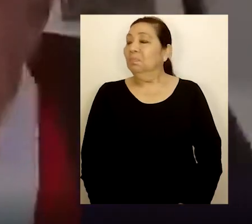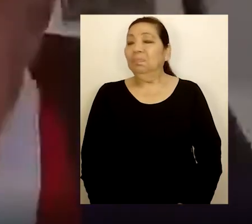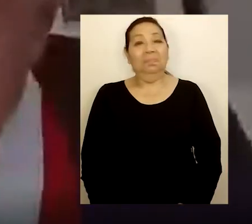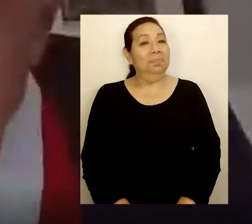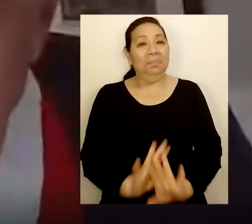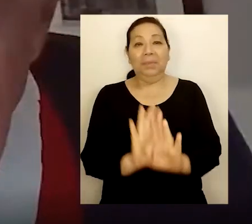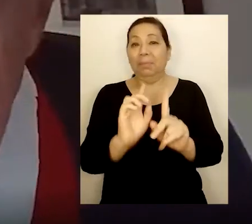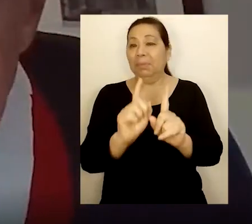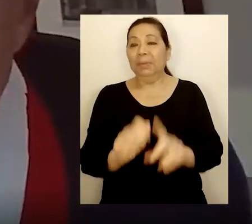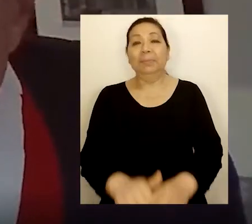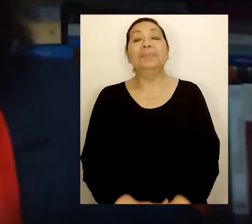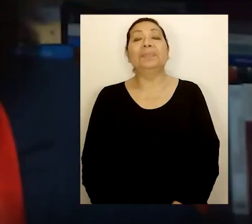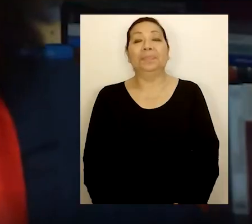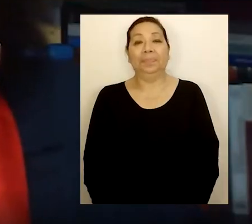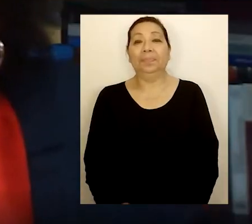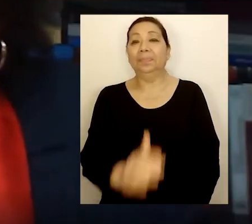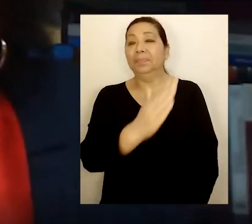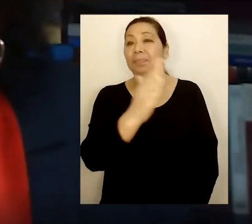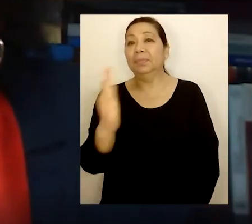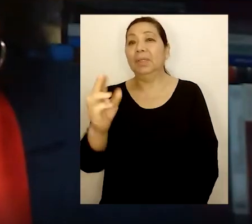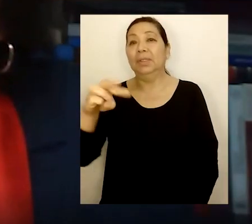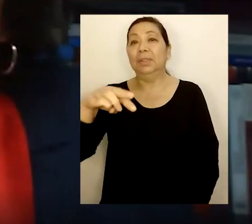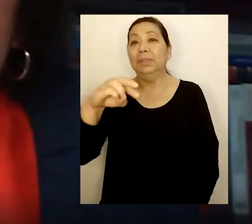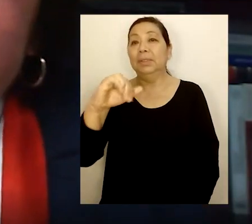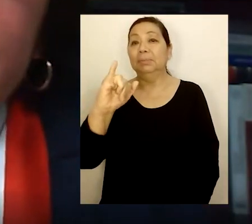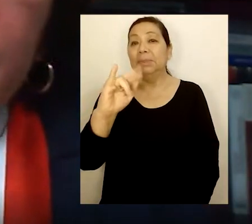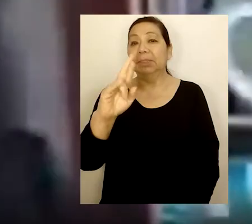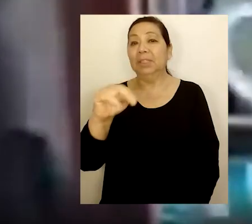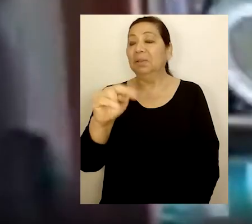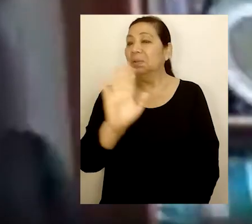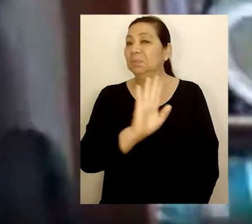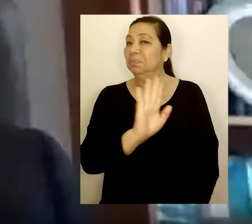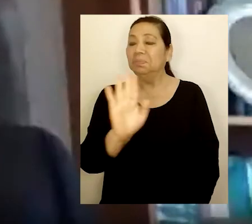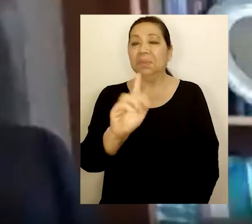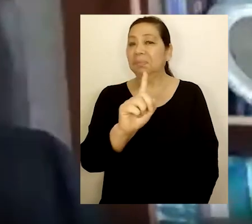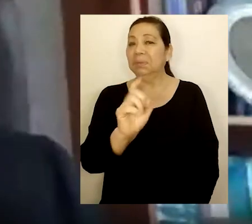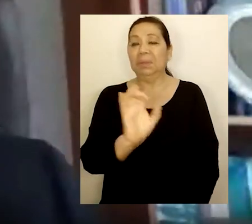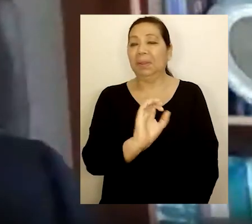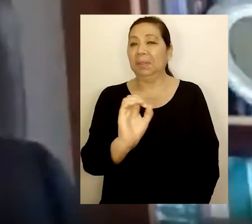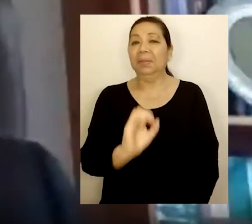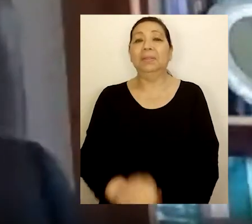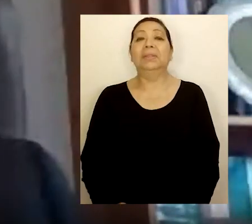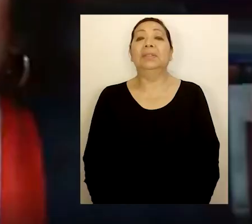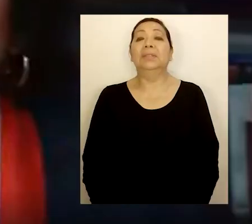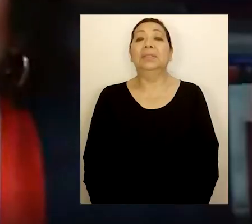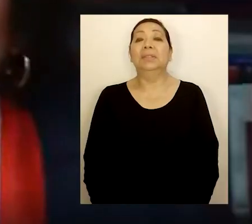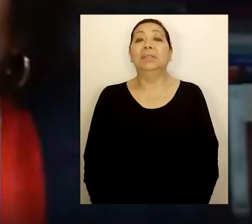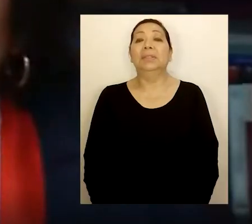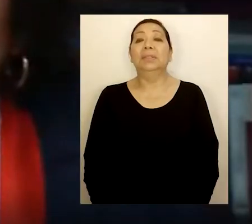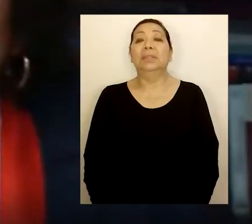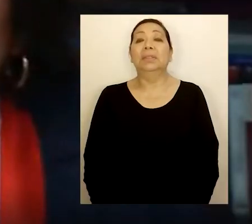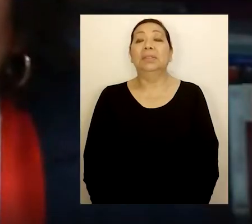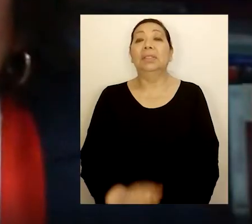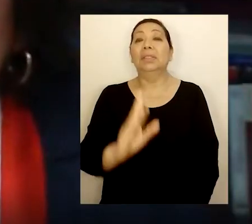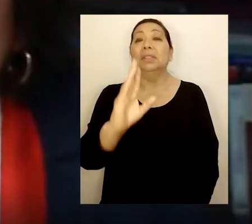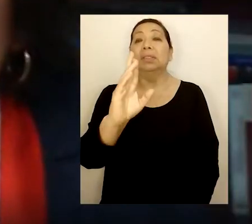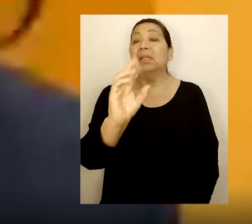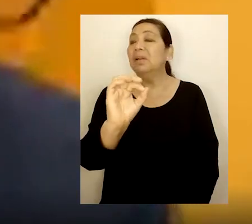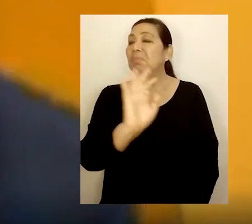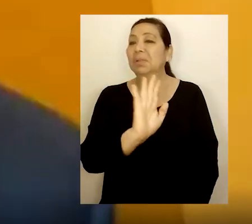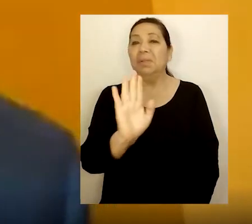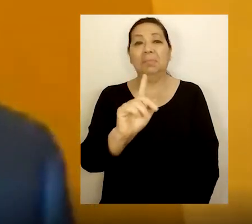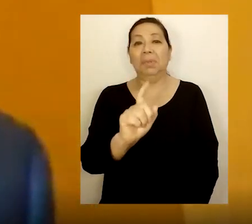No tengo pregunta para formular, gracias. Magistrado Miranda. No, presidenta. Magistrado Carlos Ramos.